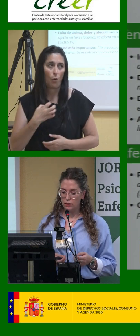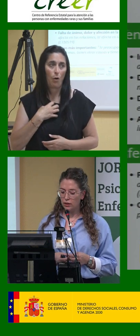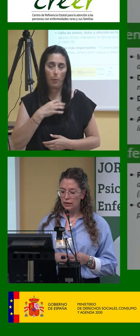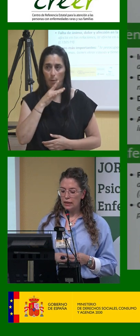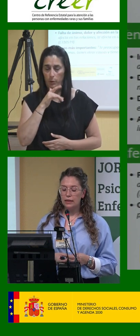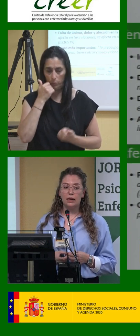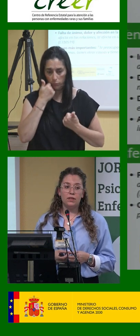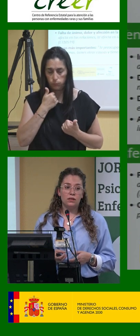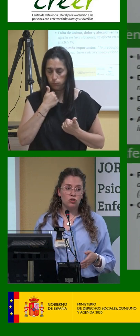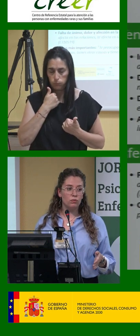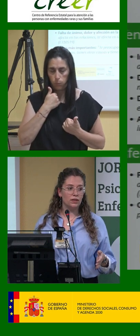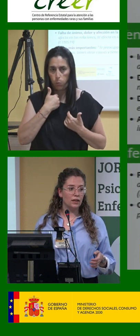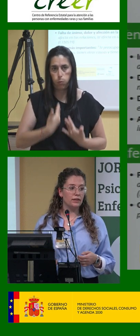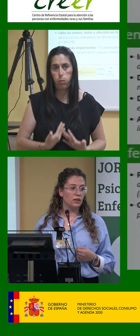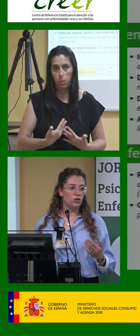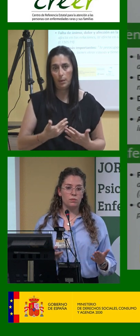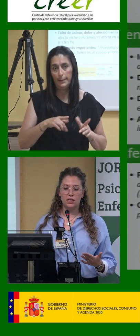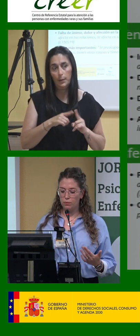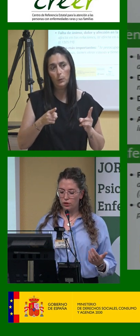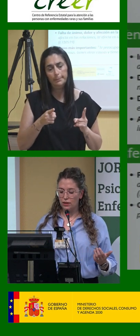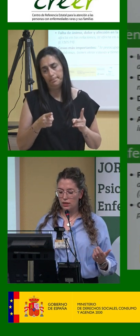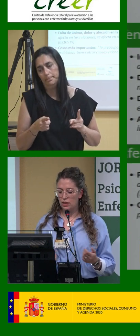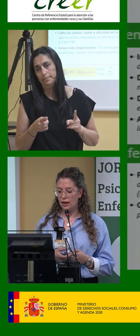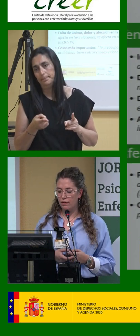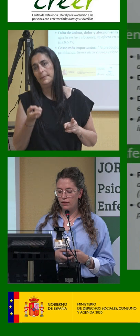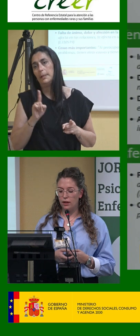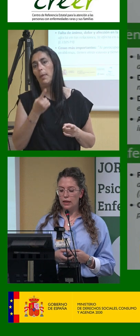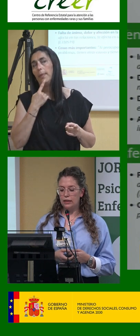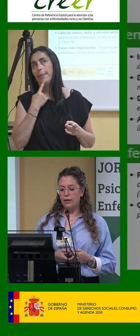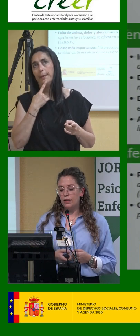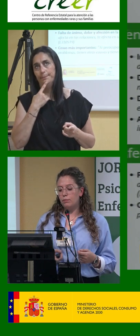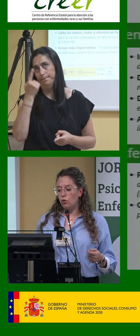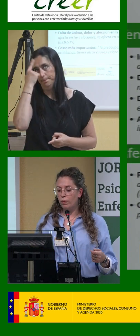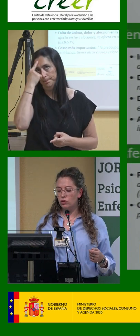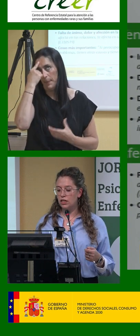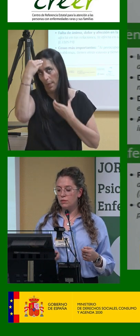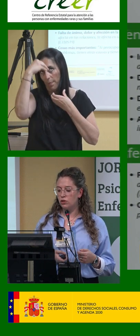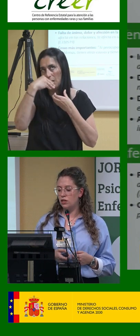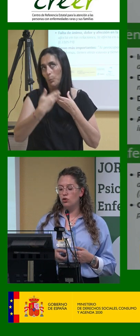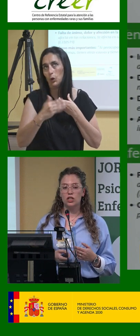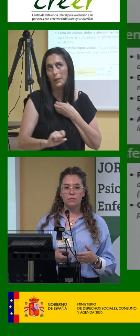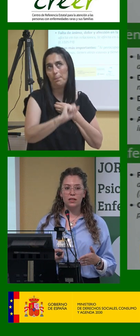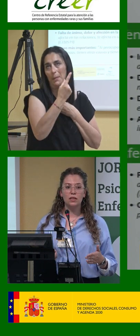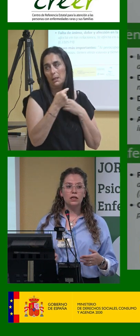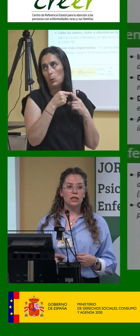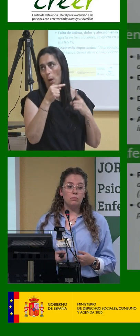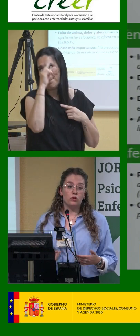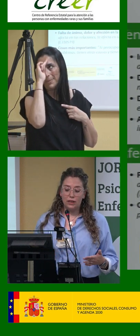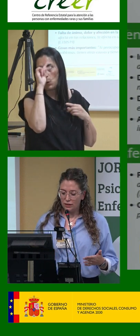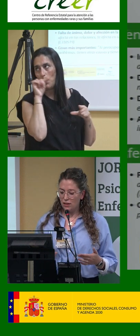destrozada. También nos comentaban que tienen cosas más importantes en la cabeza. Dicen que te preocupan otras millones de cosas